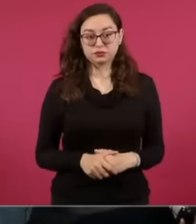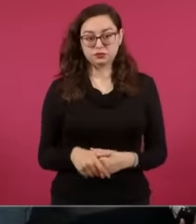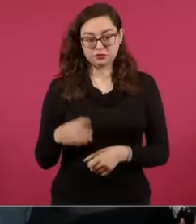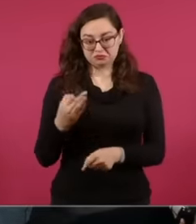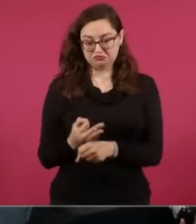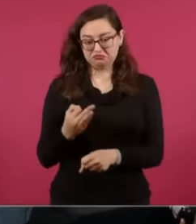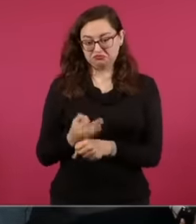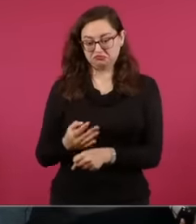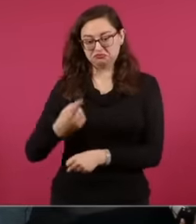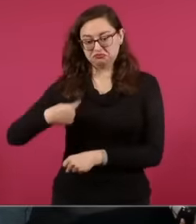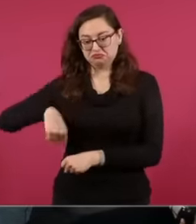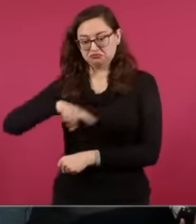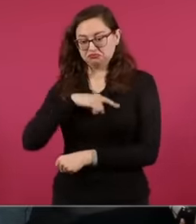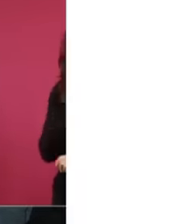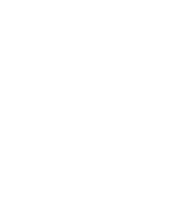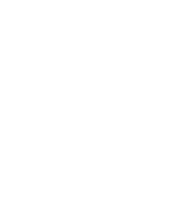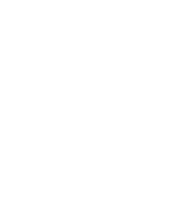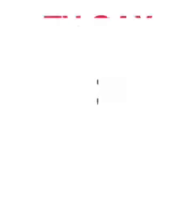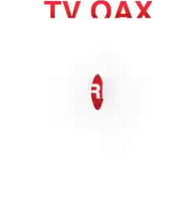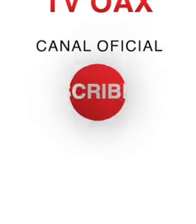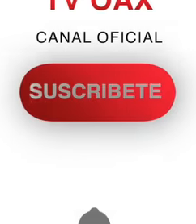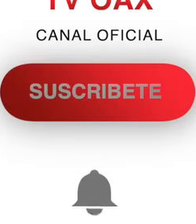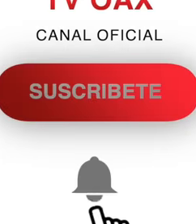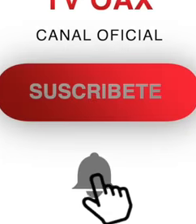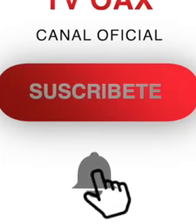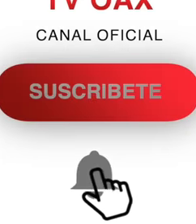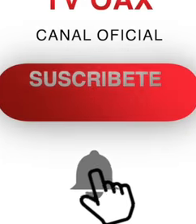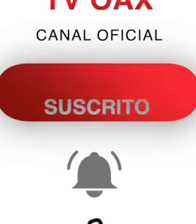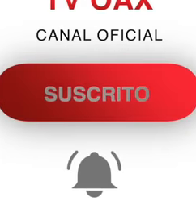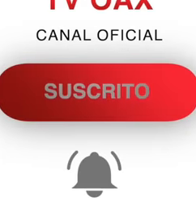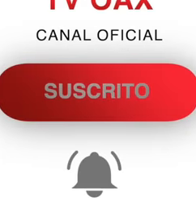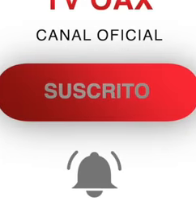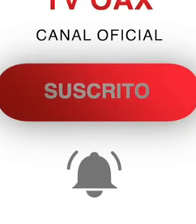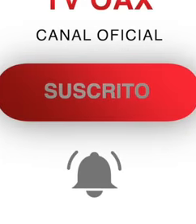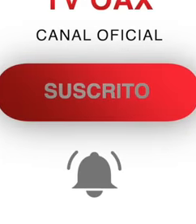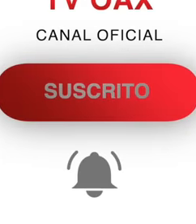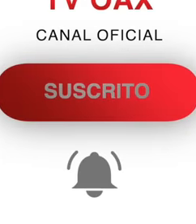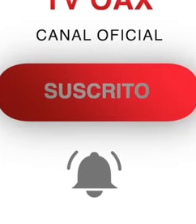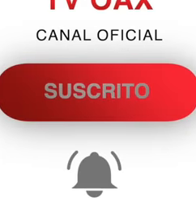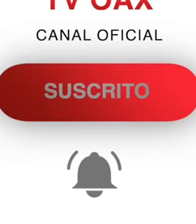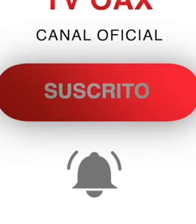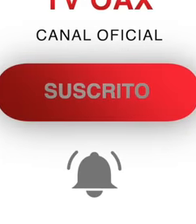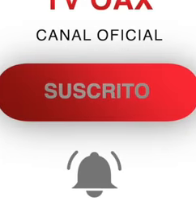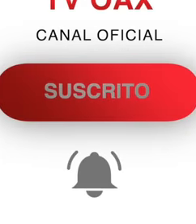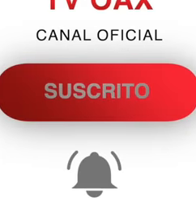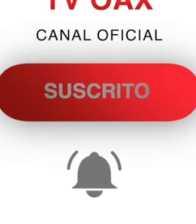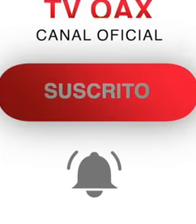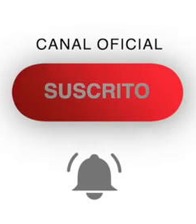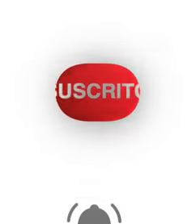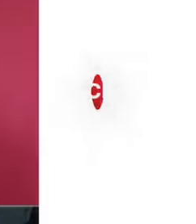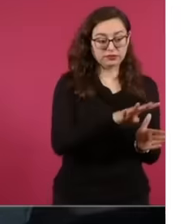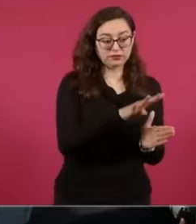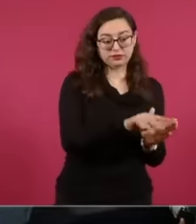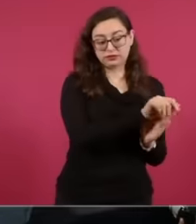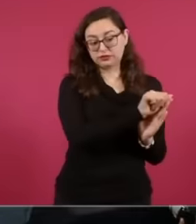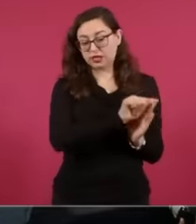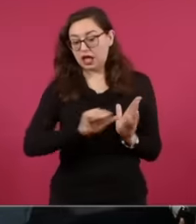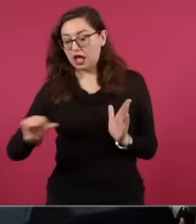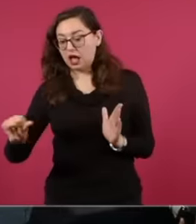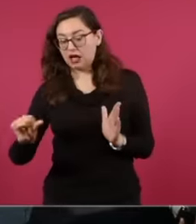tenemos ahora. Este es nada más nuestro sexenio. ¿Cómo las agarramos?